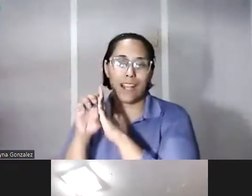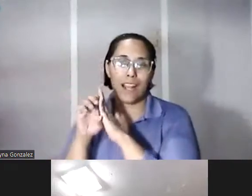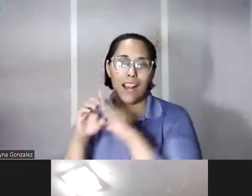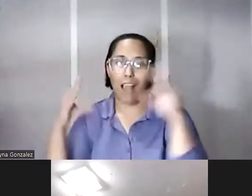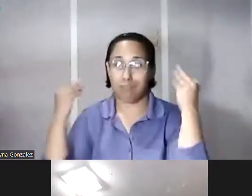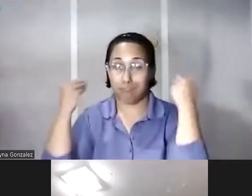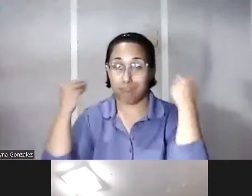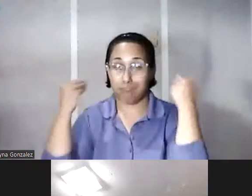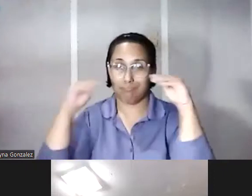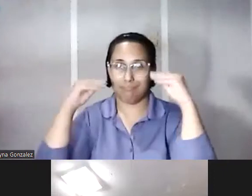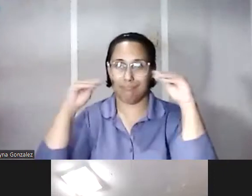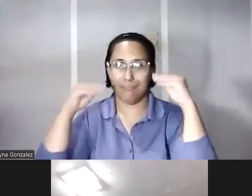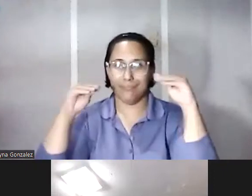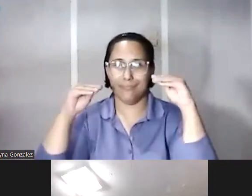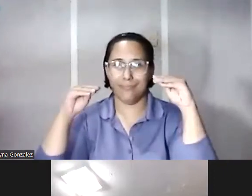de